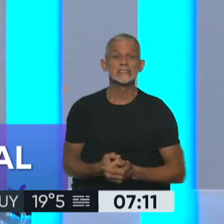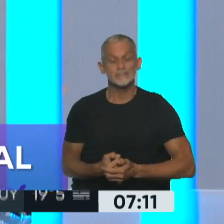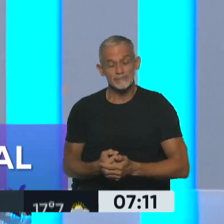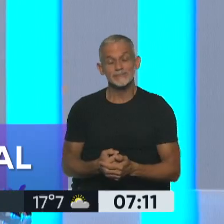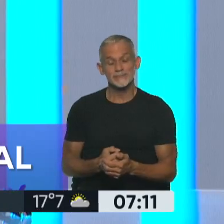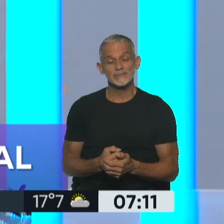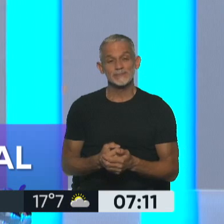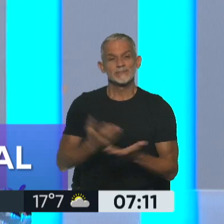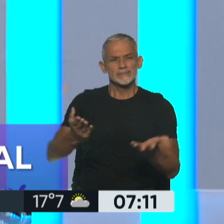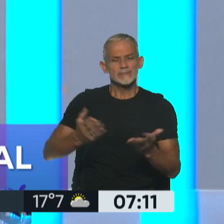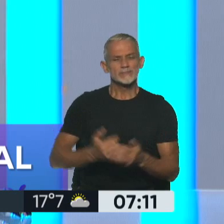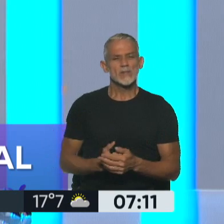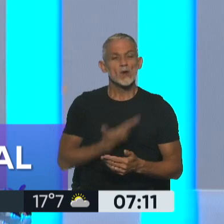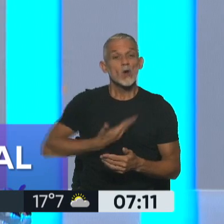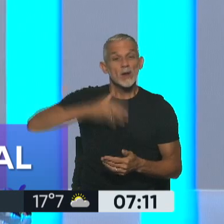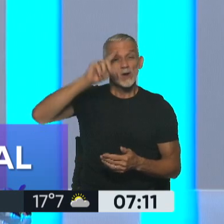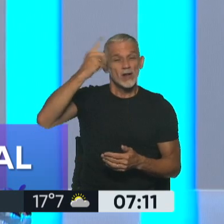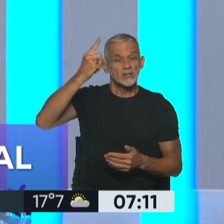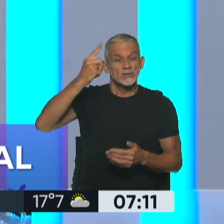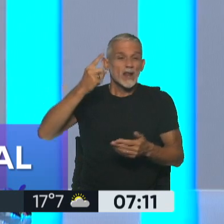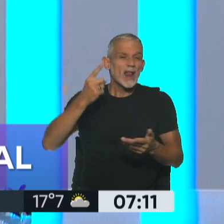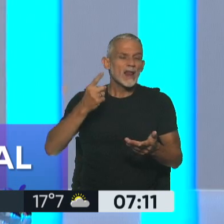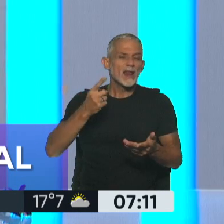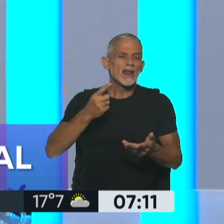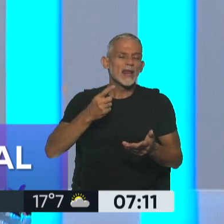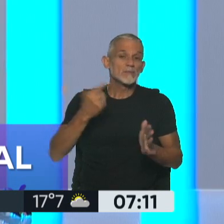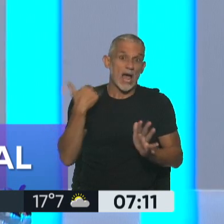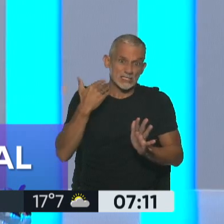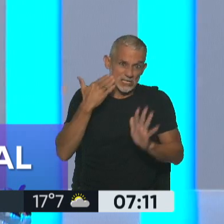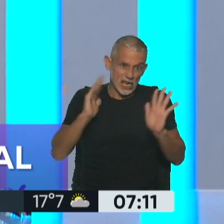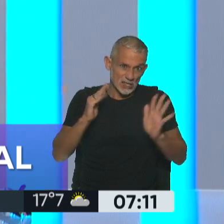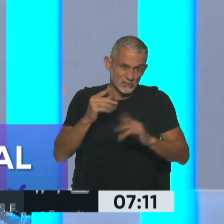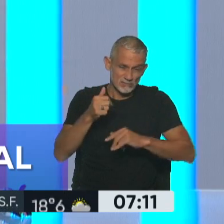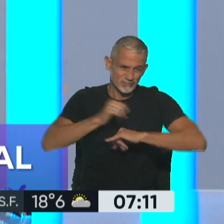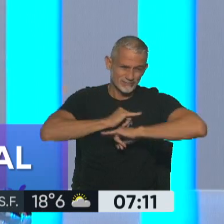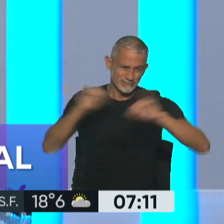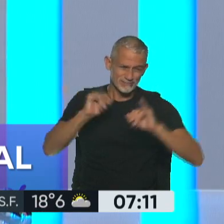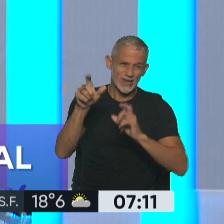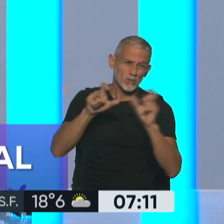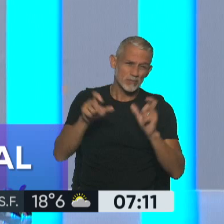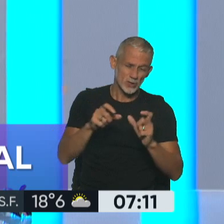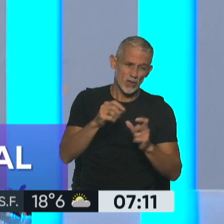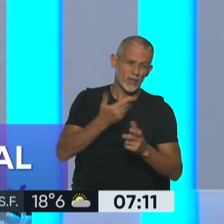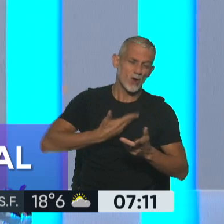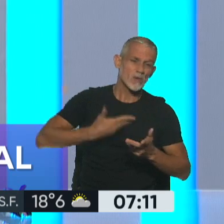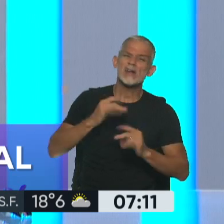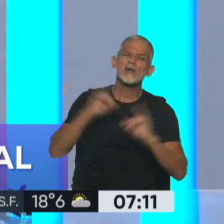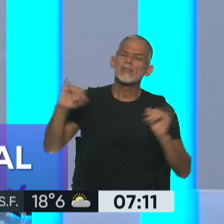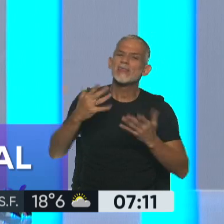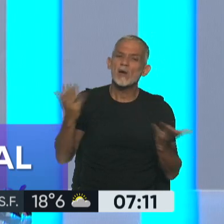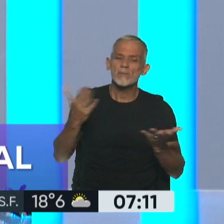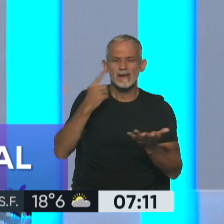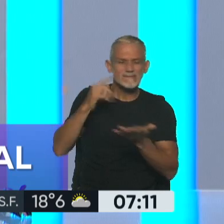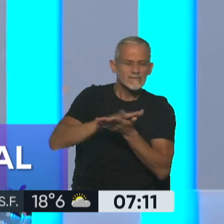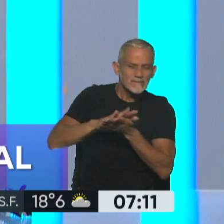espera, la idea del Gobierno Nacional, por lo menos ayer por la tarde lo que decían algunos funcionarios, es tratar